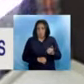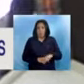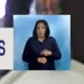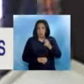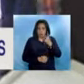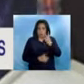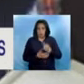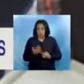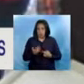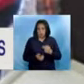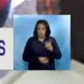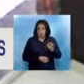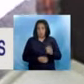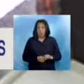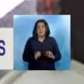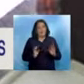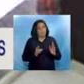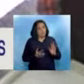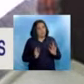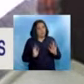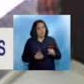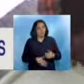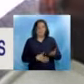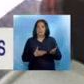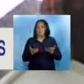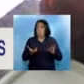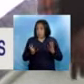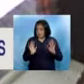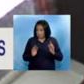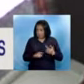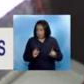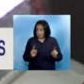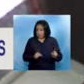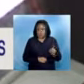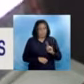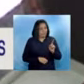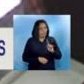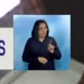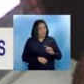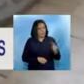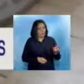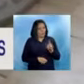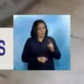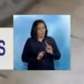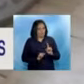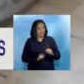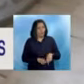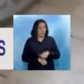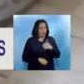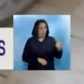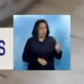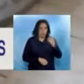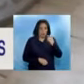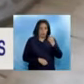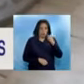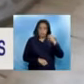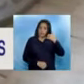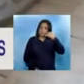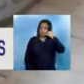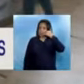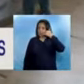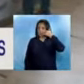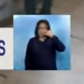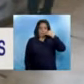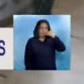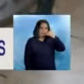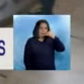otra pareja a la espera supuestamente de ser atendidos, pero no son los únicos. Este otro hombre habla por teléfono